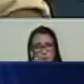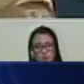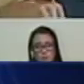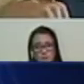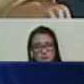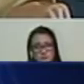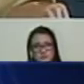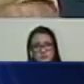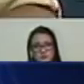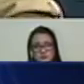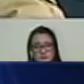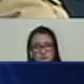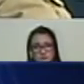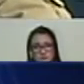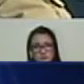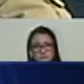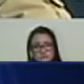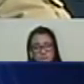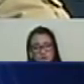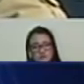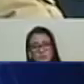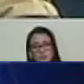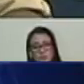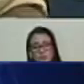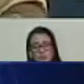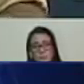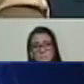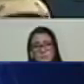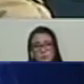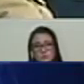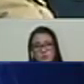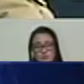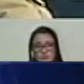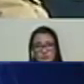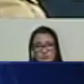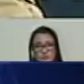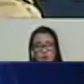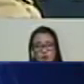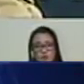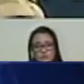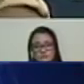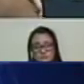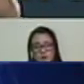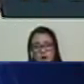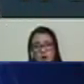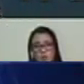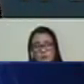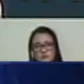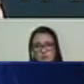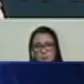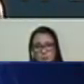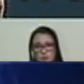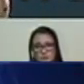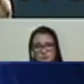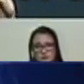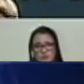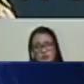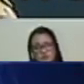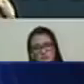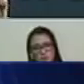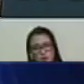Después de la derrota que sufrimos, veamos la lámina, en las parlamentarias del año 2015, perdimos 56% a 43%